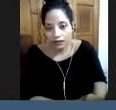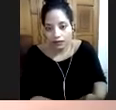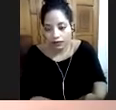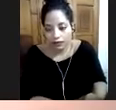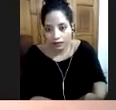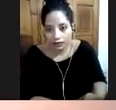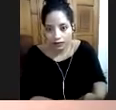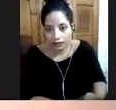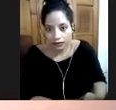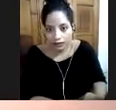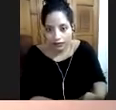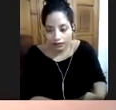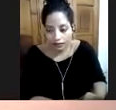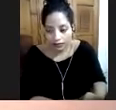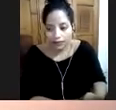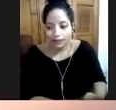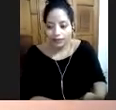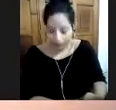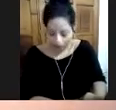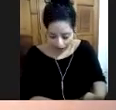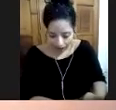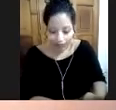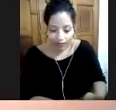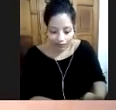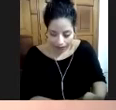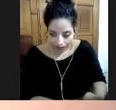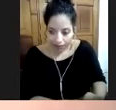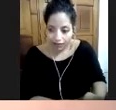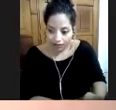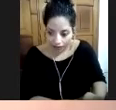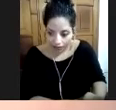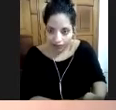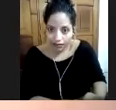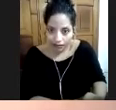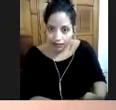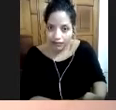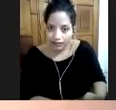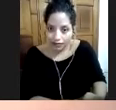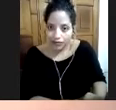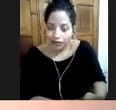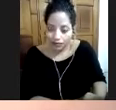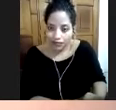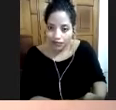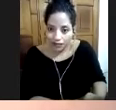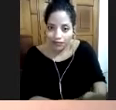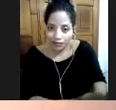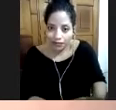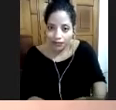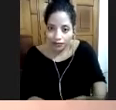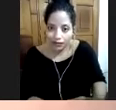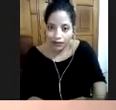la ciudad no es la misma que en un área rural y el precio tampoco va a ser el mismo. No es tan